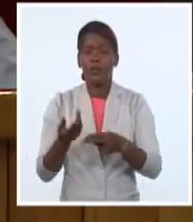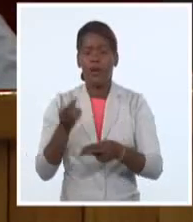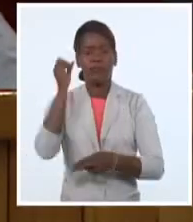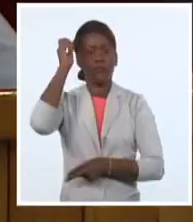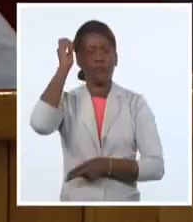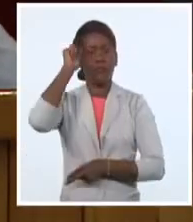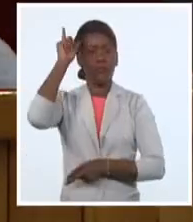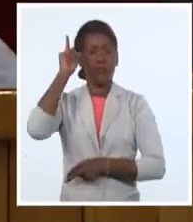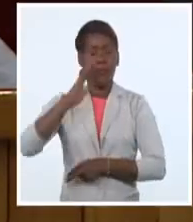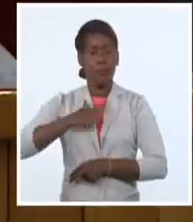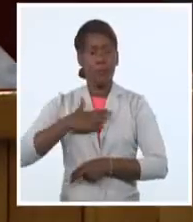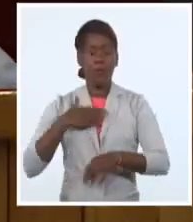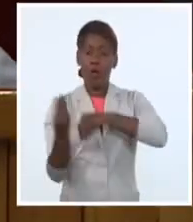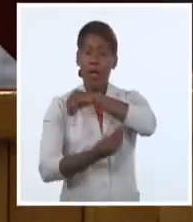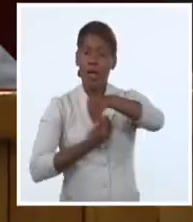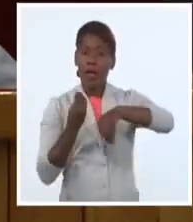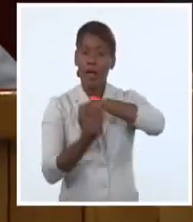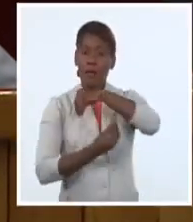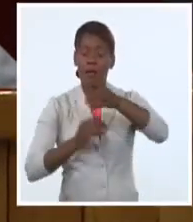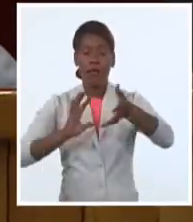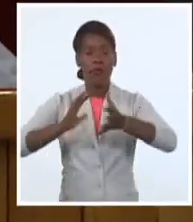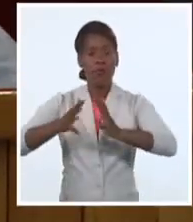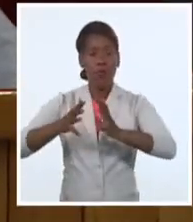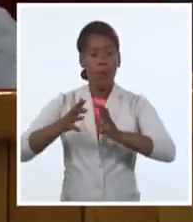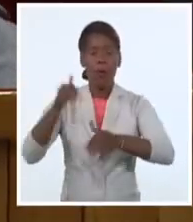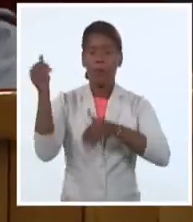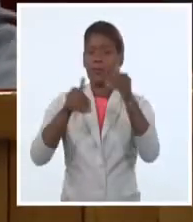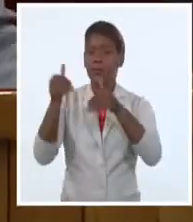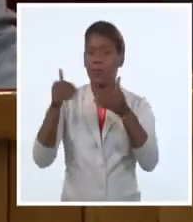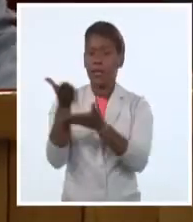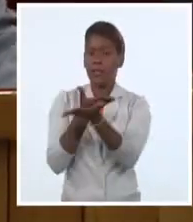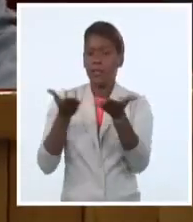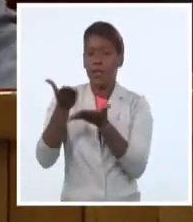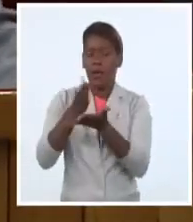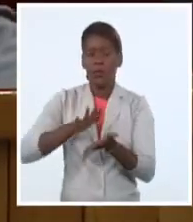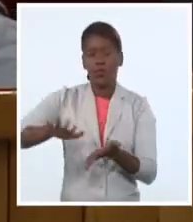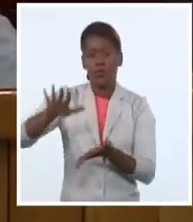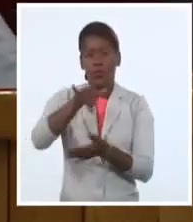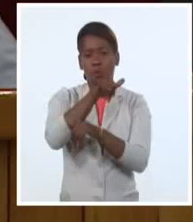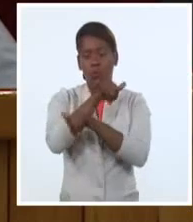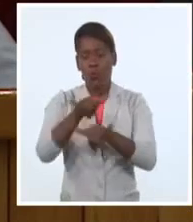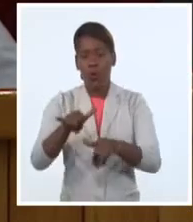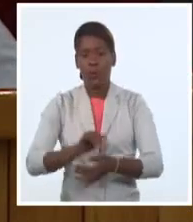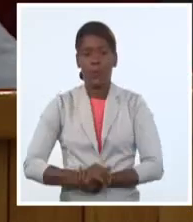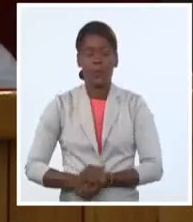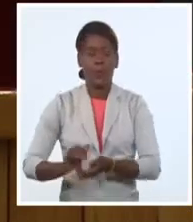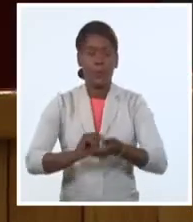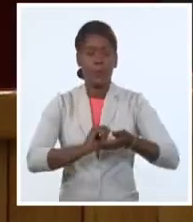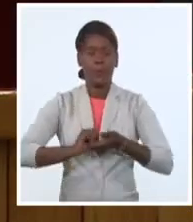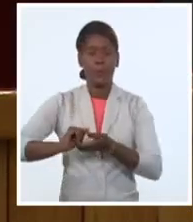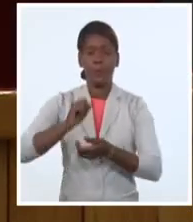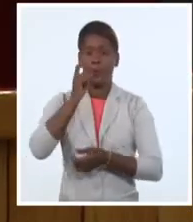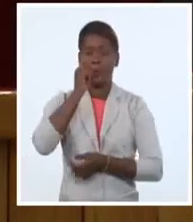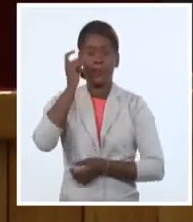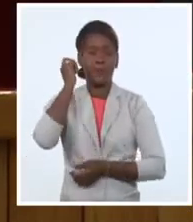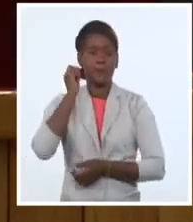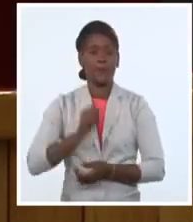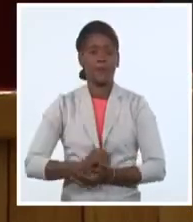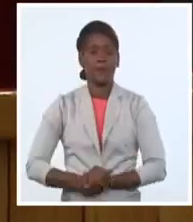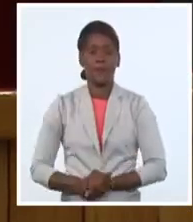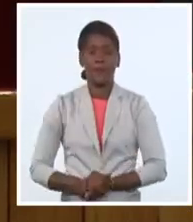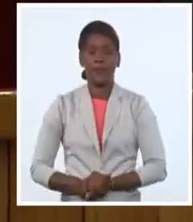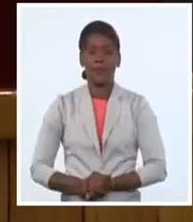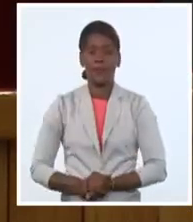y transformar permanentemente las formas de participación democráticas. Compañeras y compañeros,